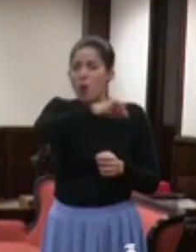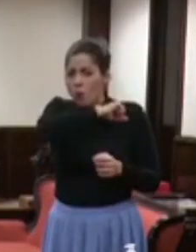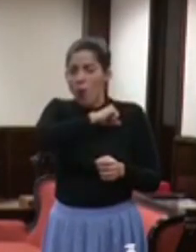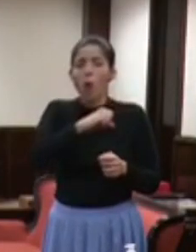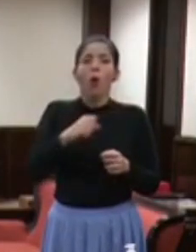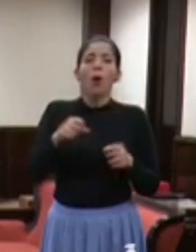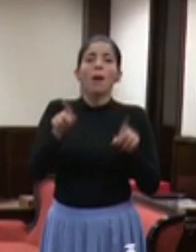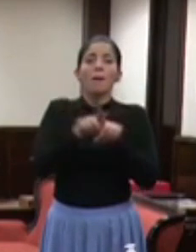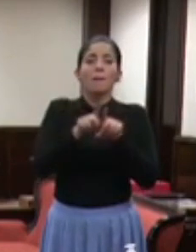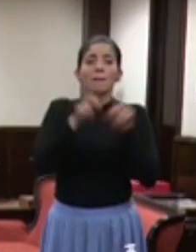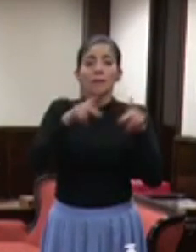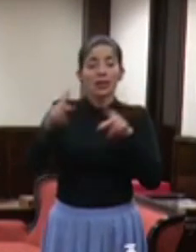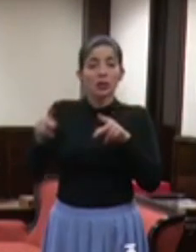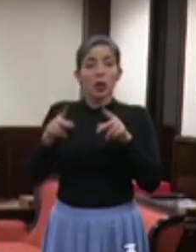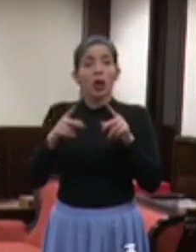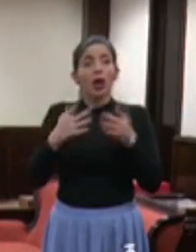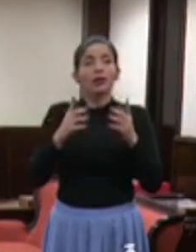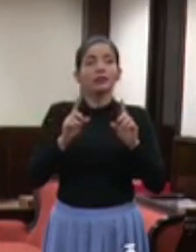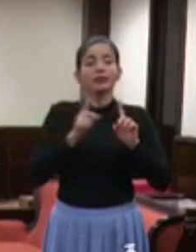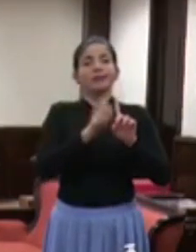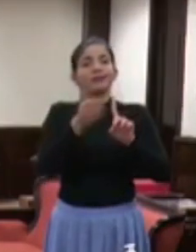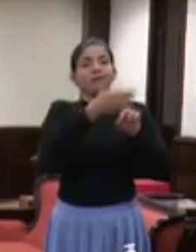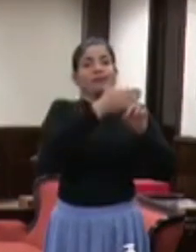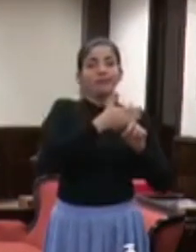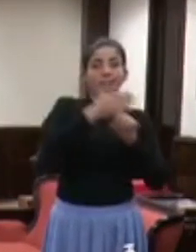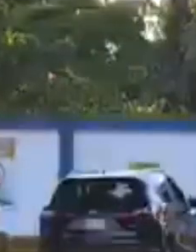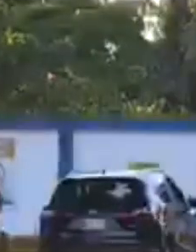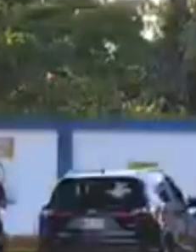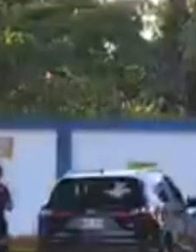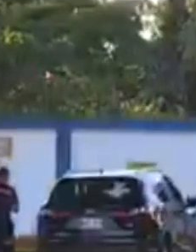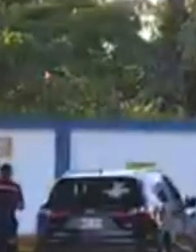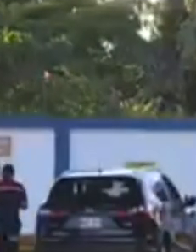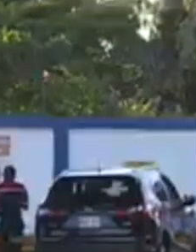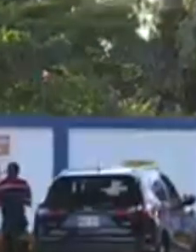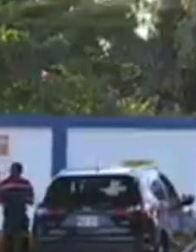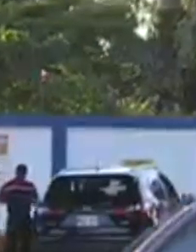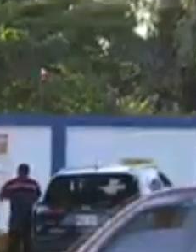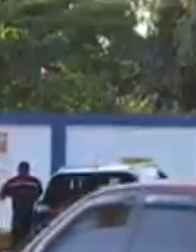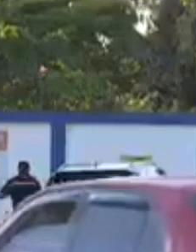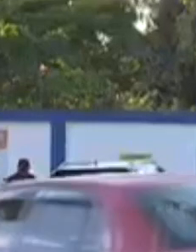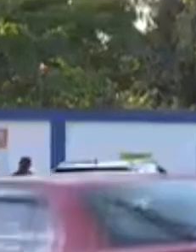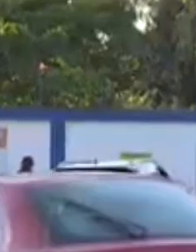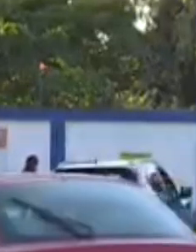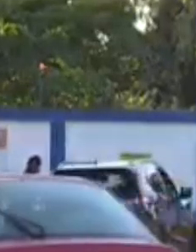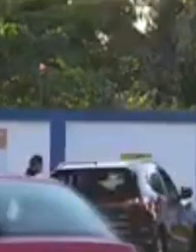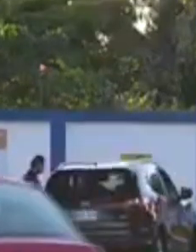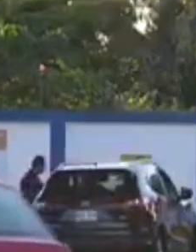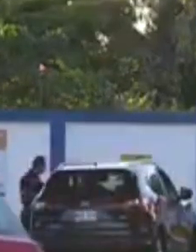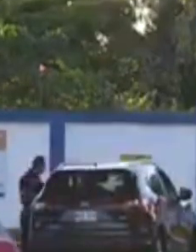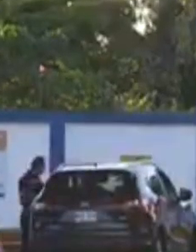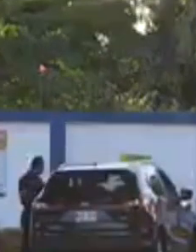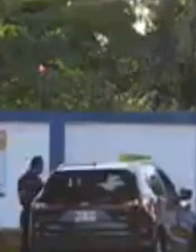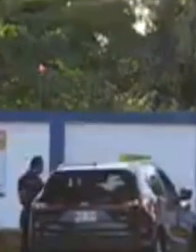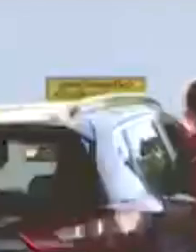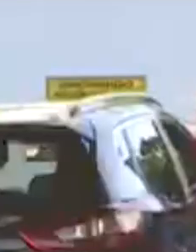Solano, contestó al mandatario salvadoreño de que el gobierno costarricense ha dado un tratamiento técnico a la pandemia basado en la ciencia y en la